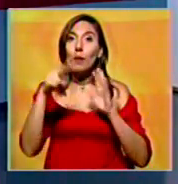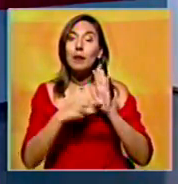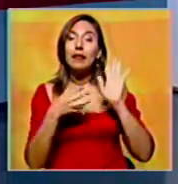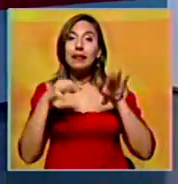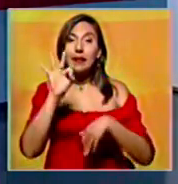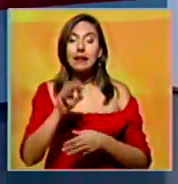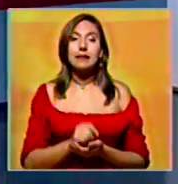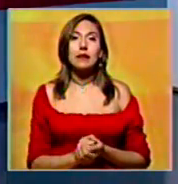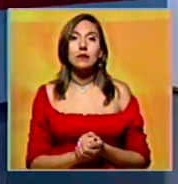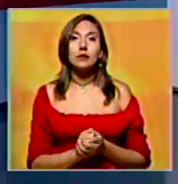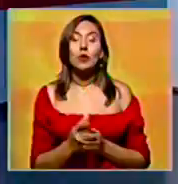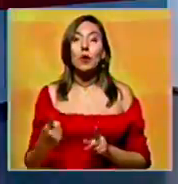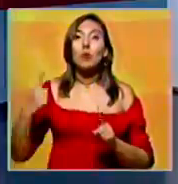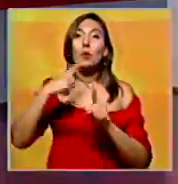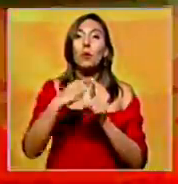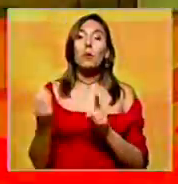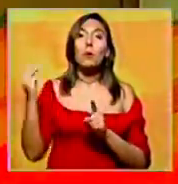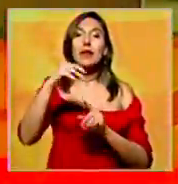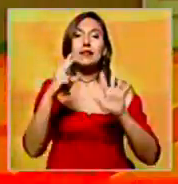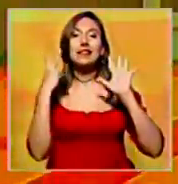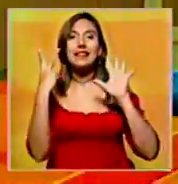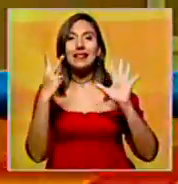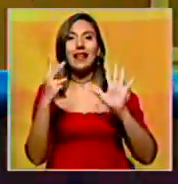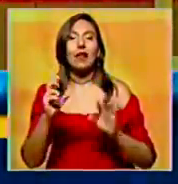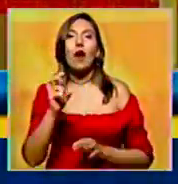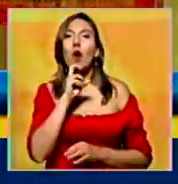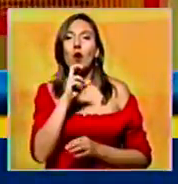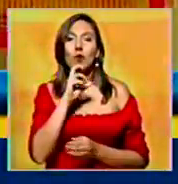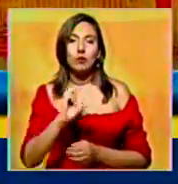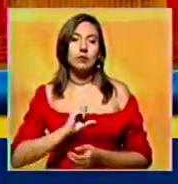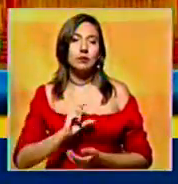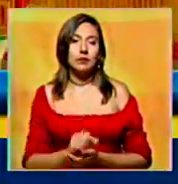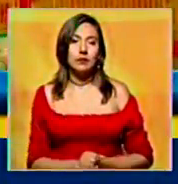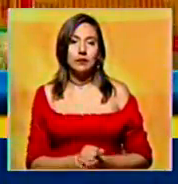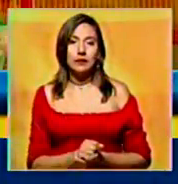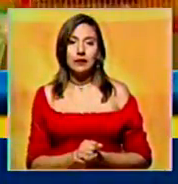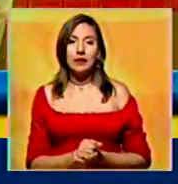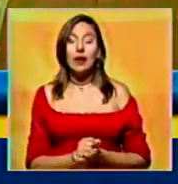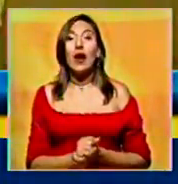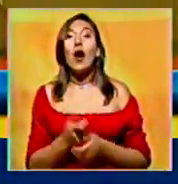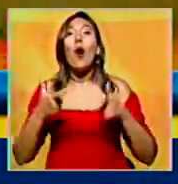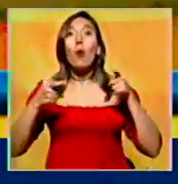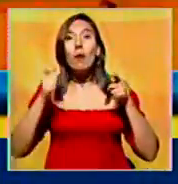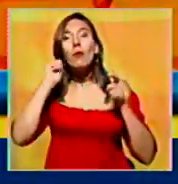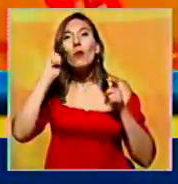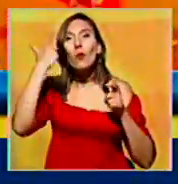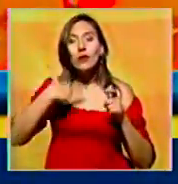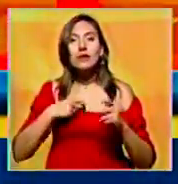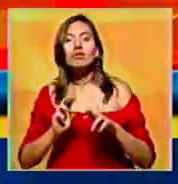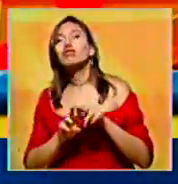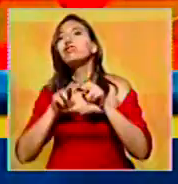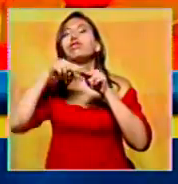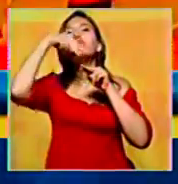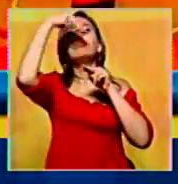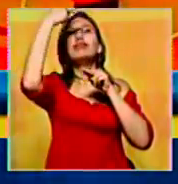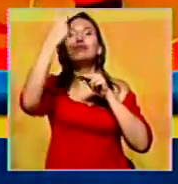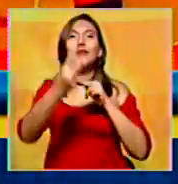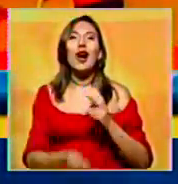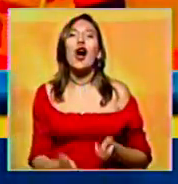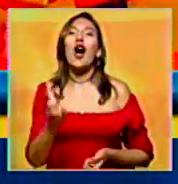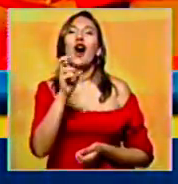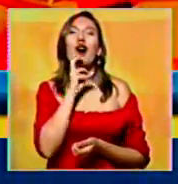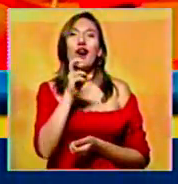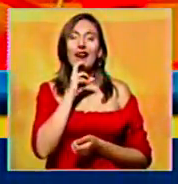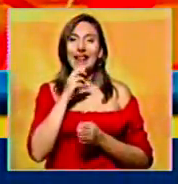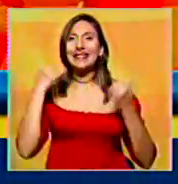sumó 7 medallas de oro. Robeilis Peinado celebró por todo lo alto su cumpleaños número 16 al conseguir el oro en el salto con garrocha,